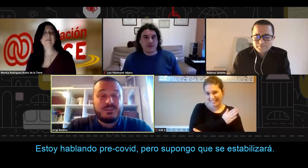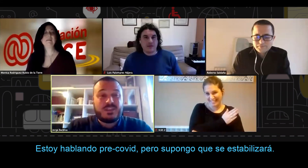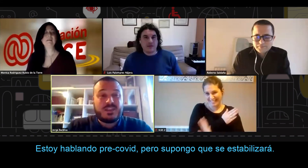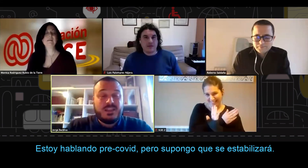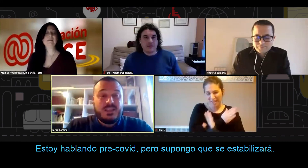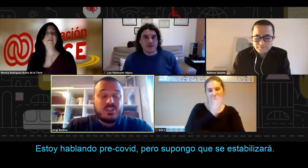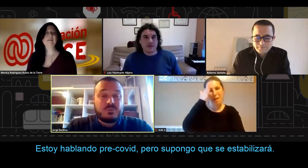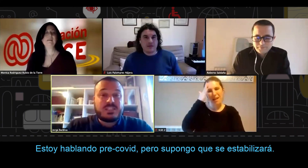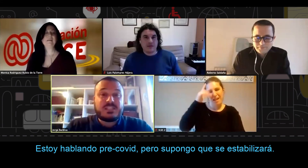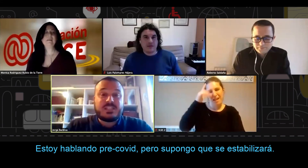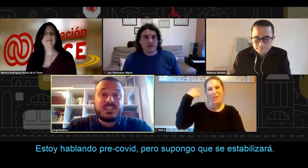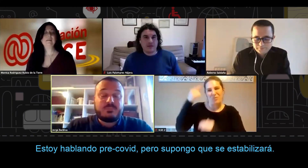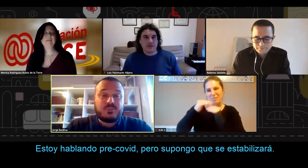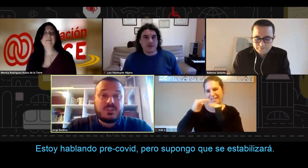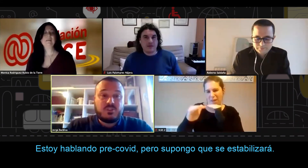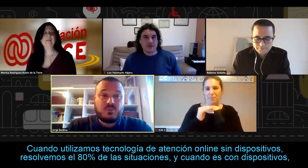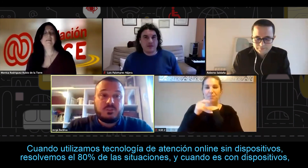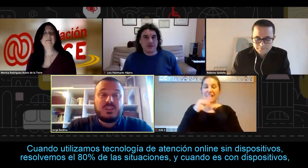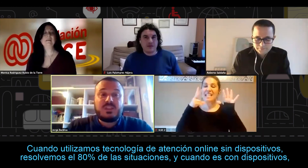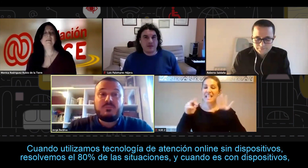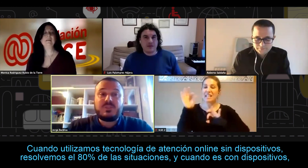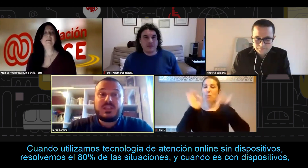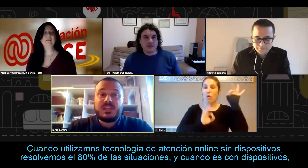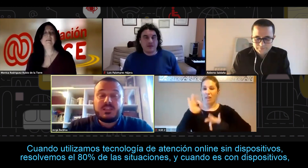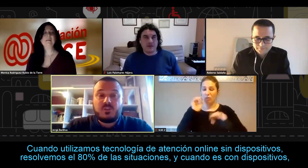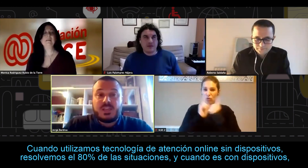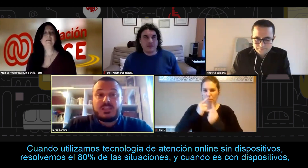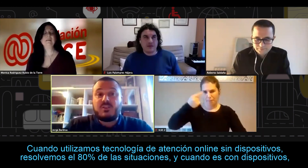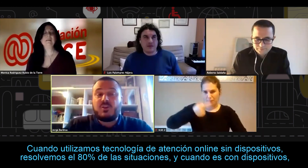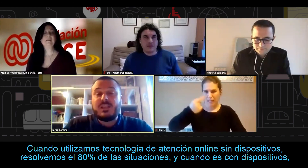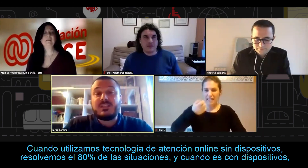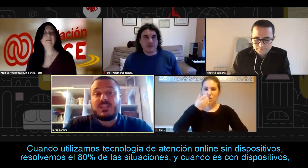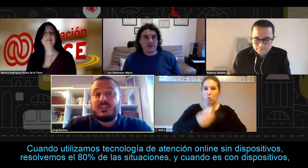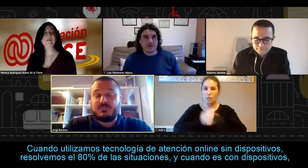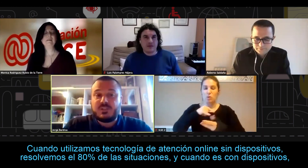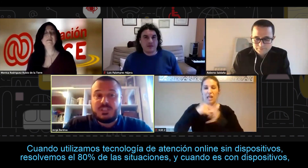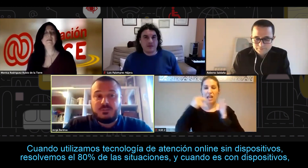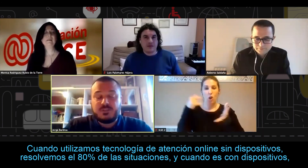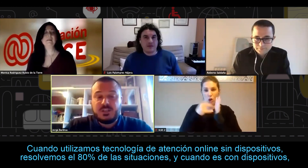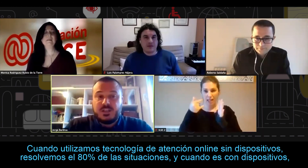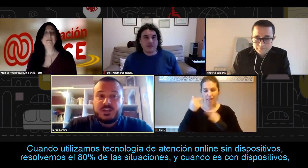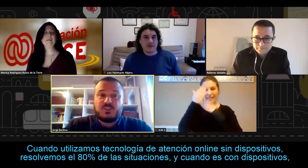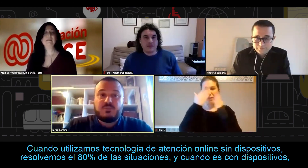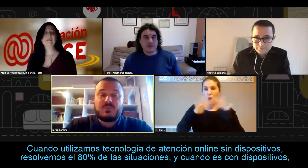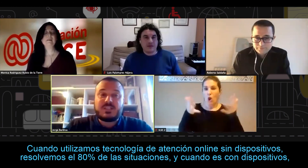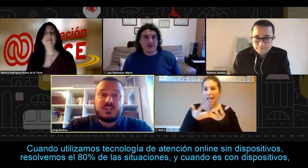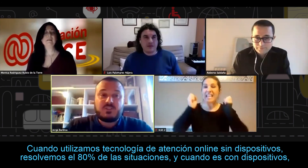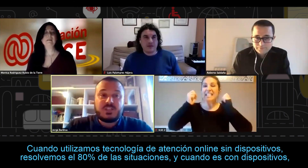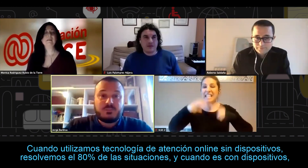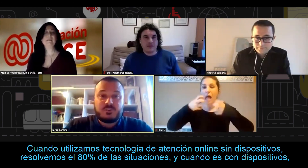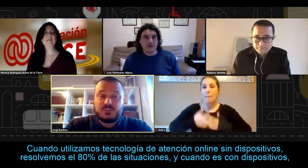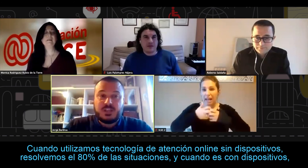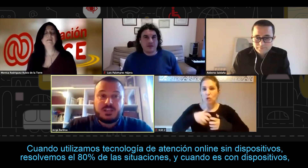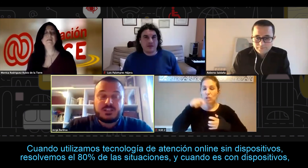estabilizará. Y sobre ese 70%, cuando utilizamos tecnología de atención online sin dispositivos, resolvemos hasta el